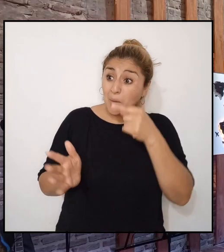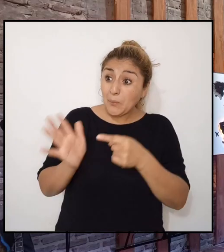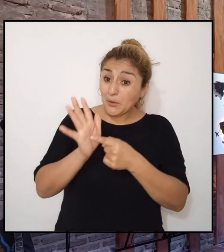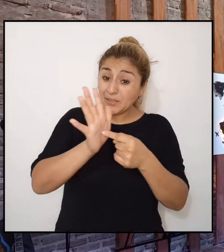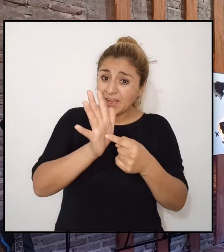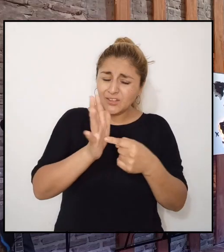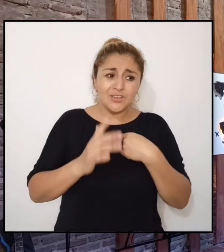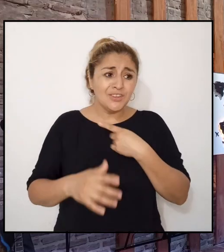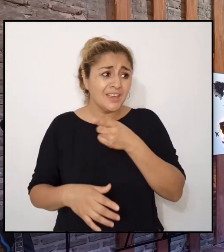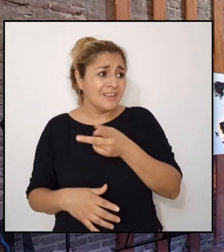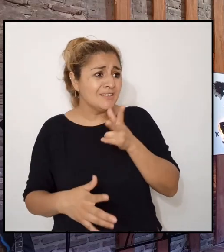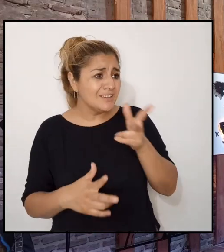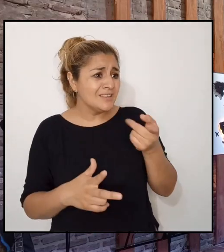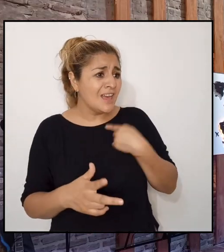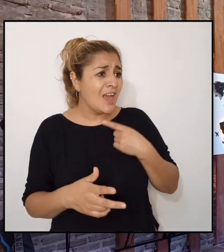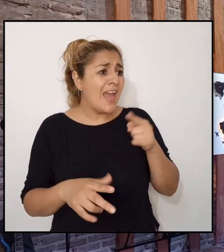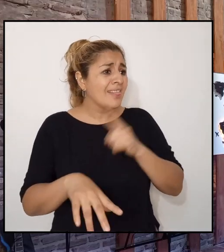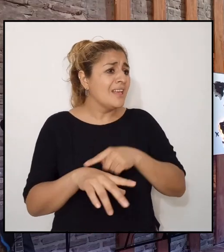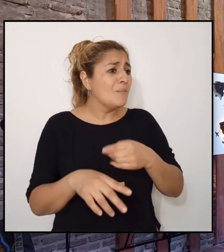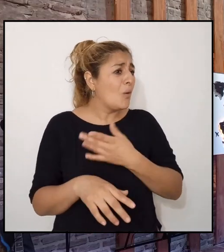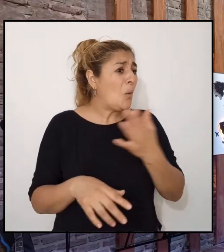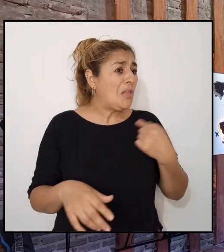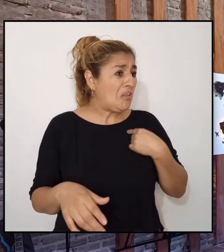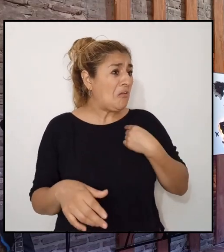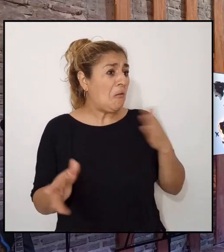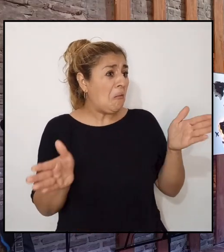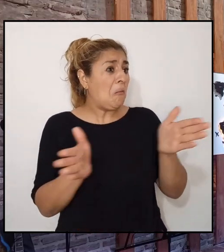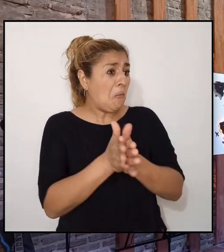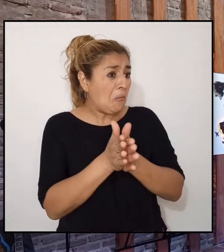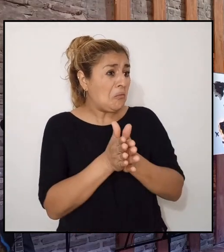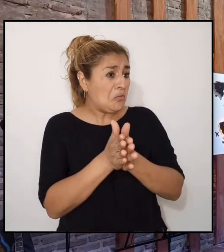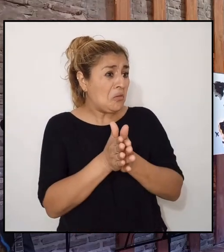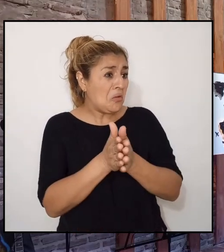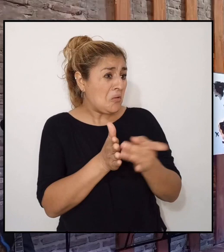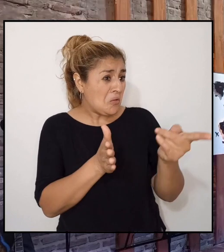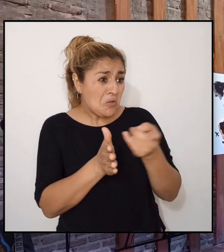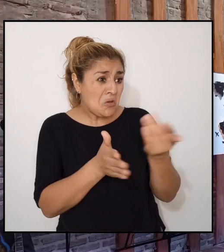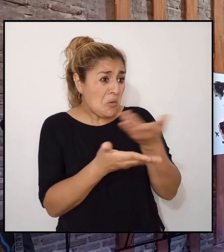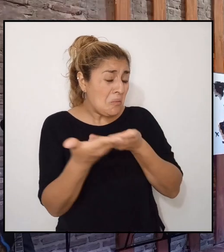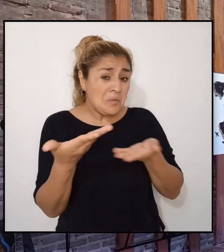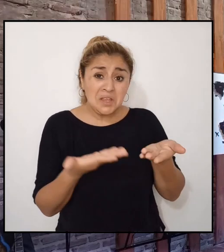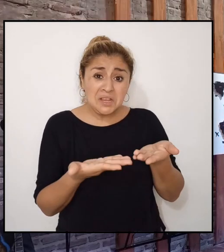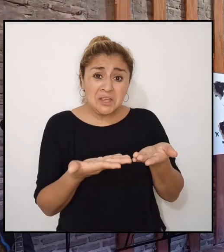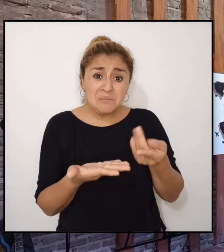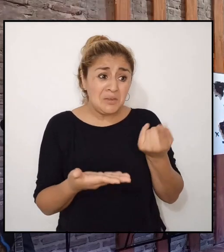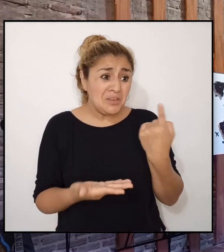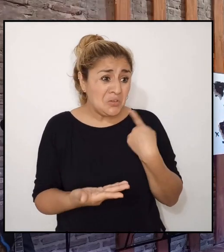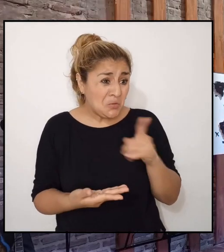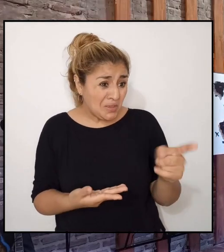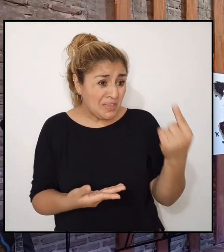Y Jesús le dijo, tanto tiempo hace que estoy con vosotros y no me has conocido, Felipe.